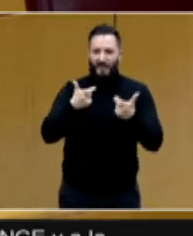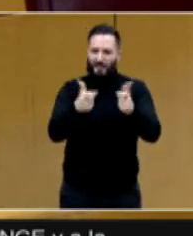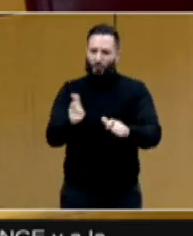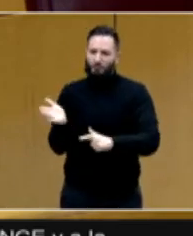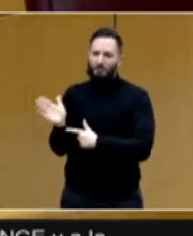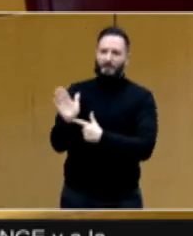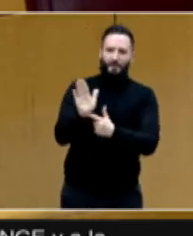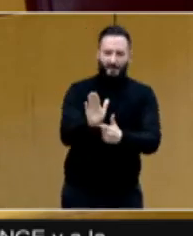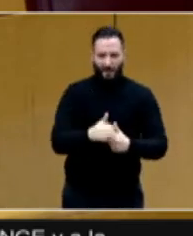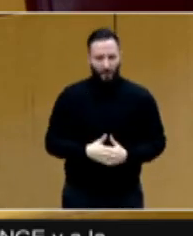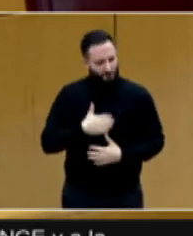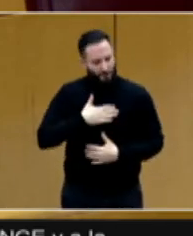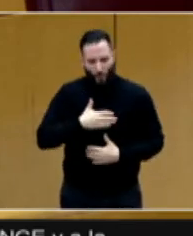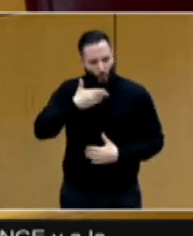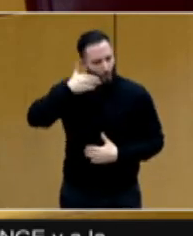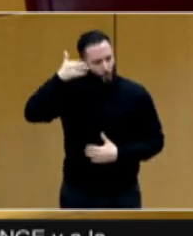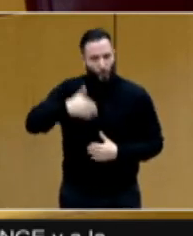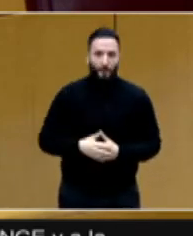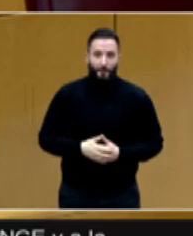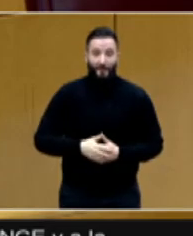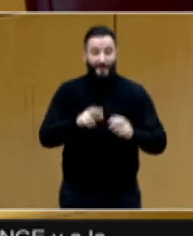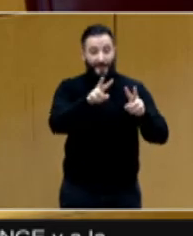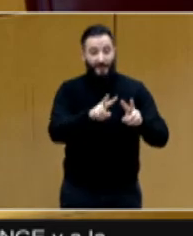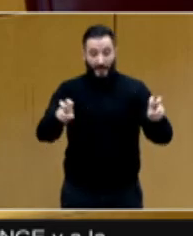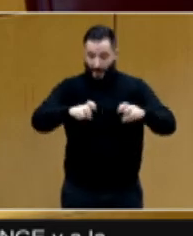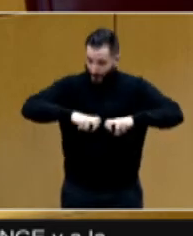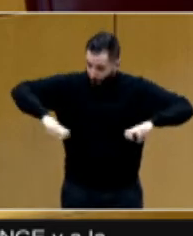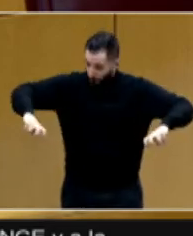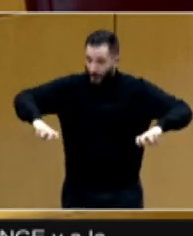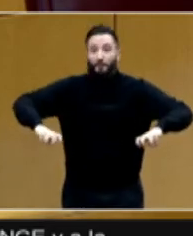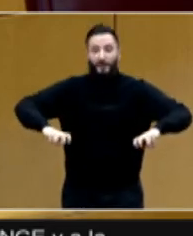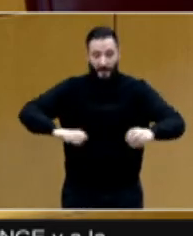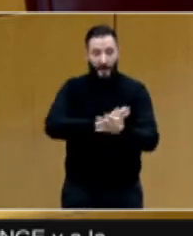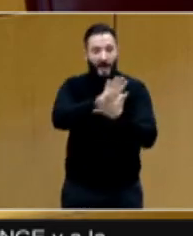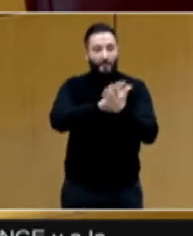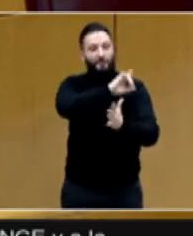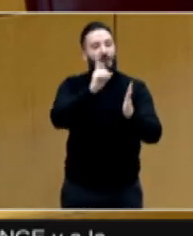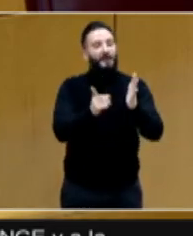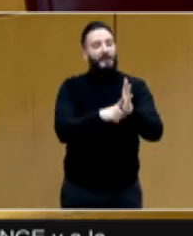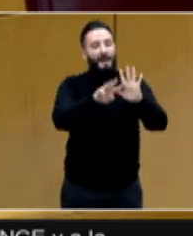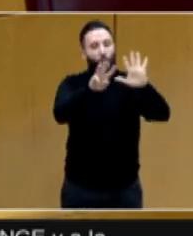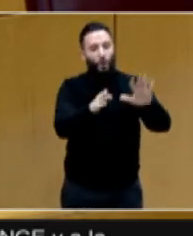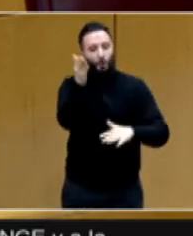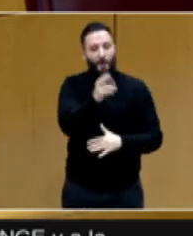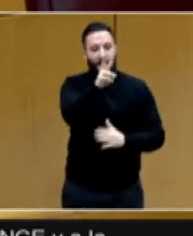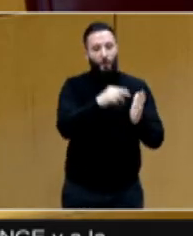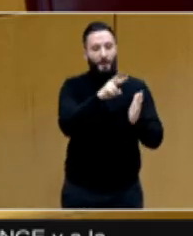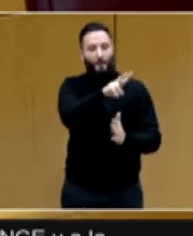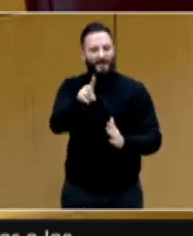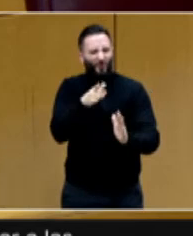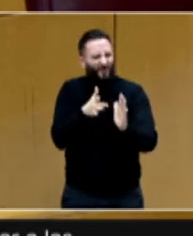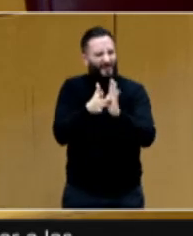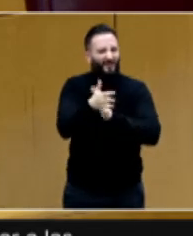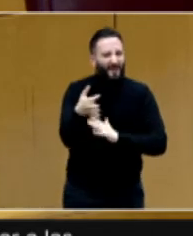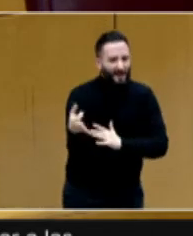personas con discapacidad respecto a la temática de la mesa qué implica la ley para nosotros responder a esta